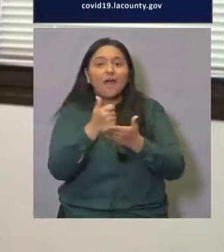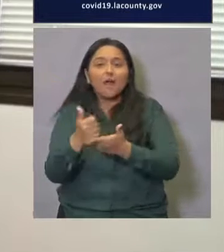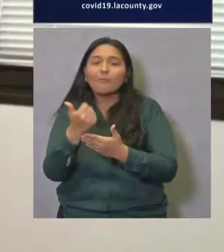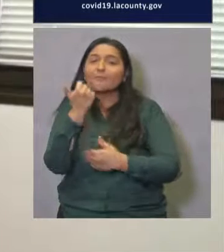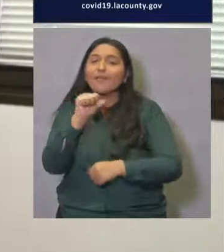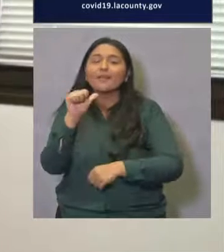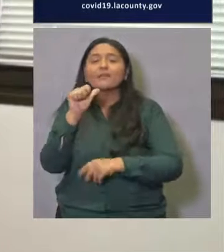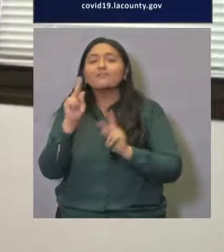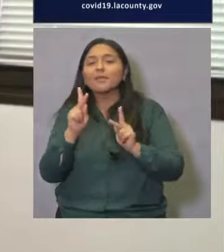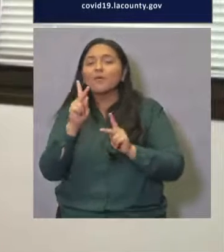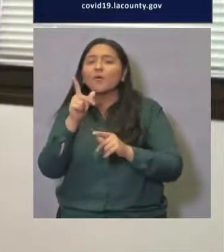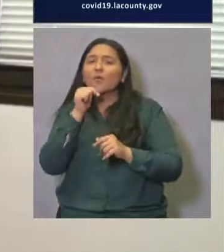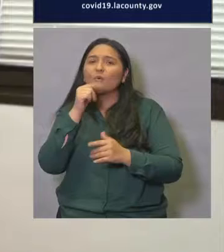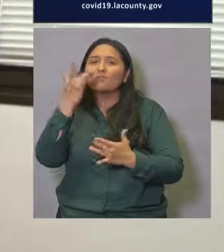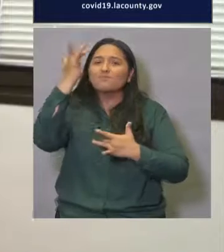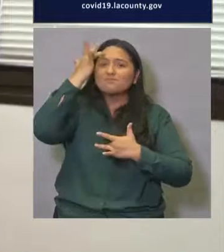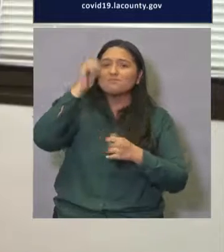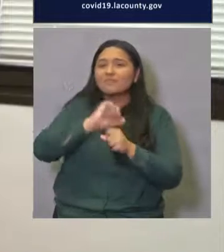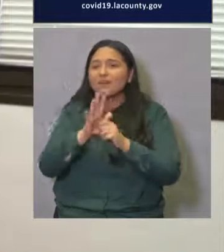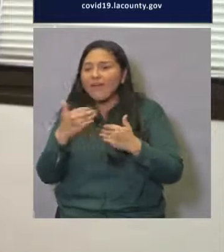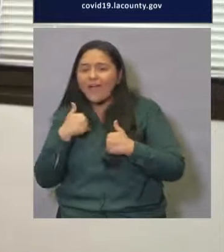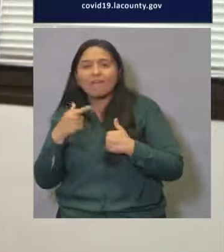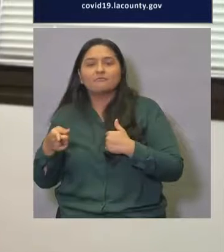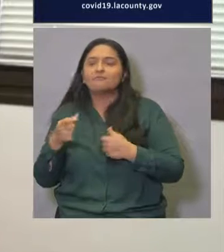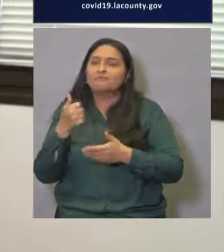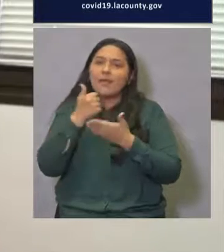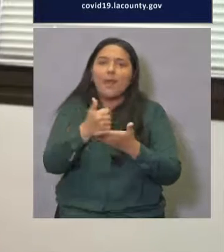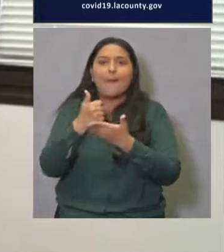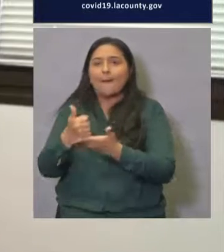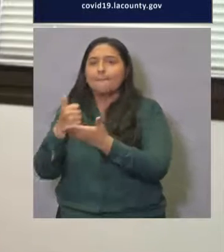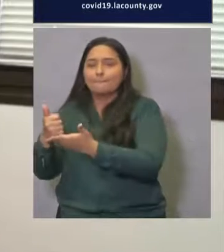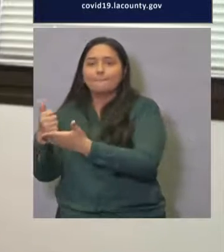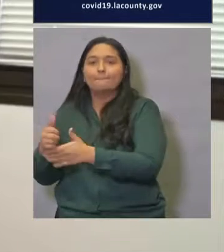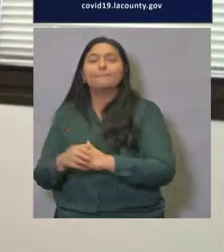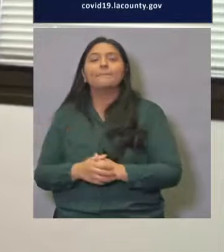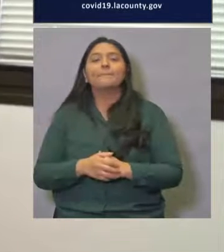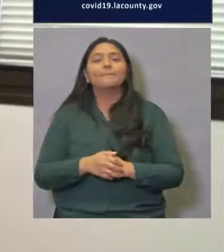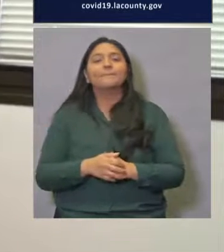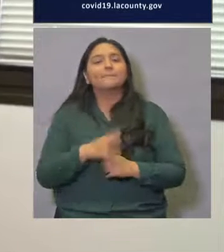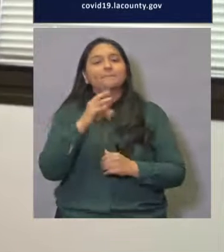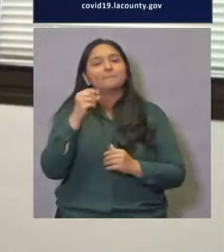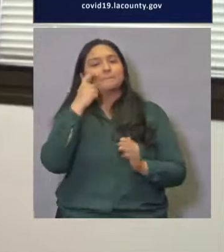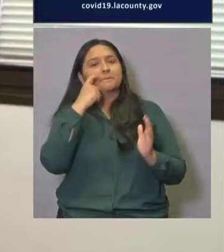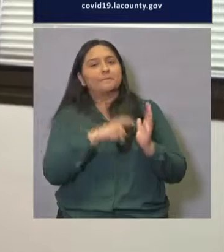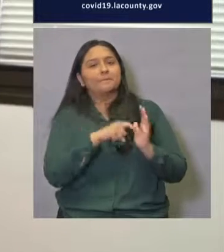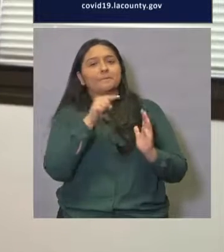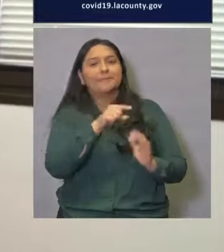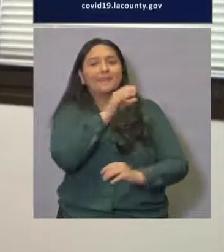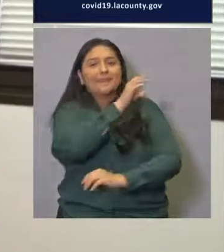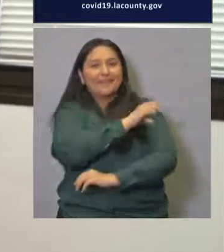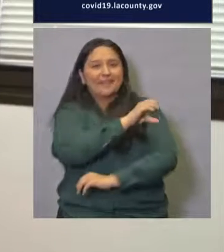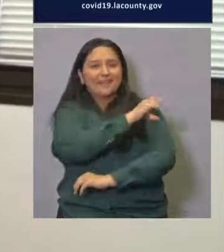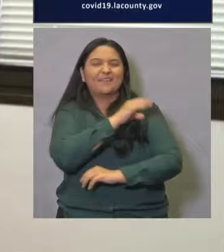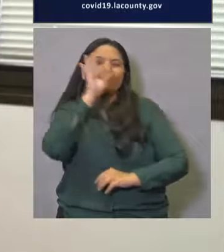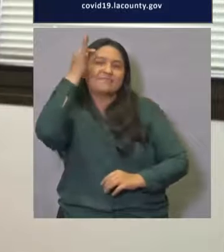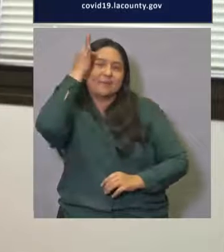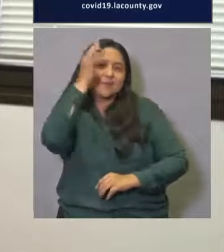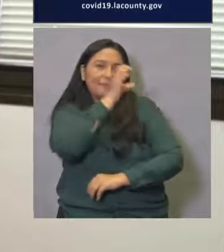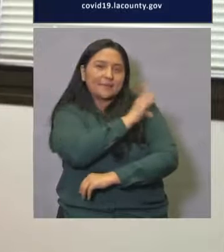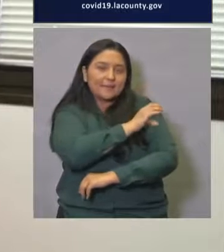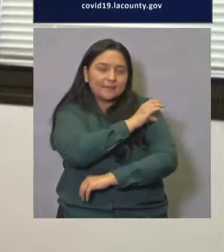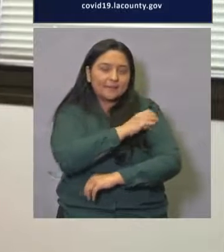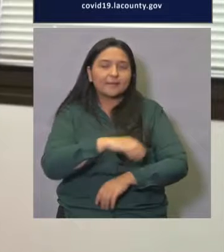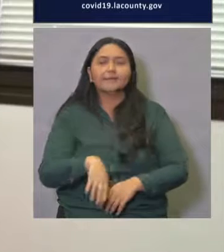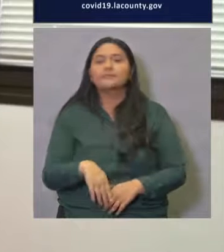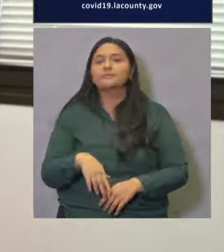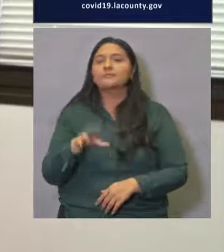con COVID-19. También queremos reconocer a nuestras clínicas de salud calificadas a nivel federal y nuestros